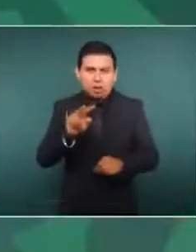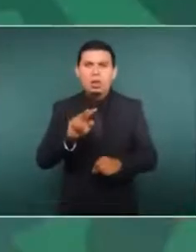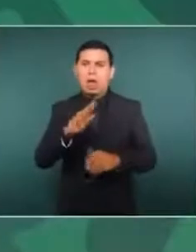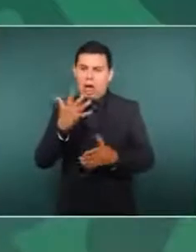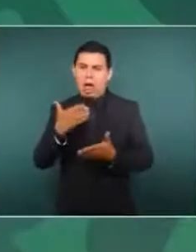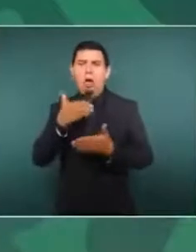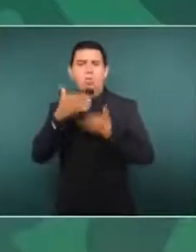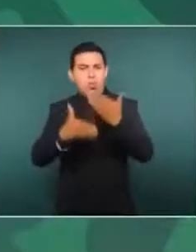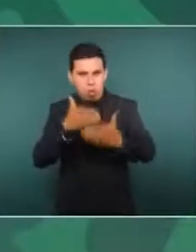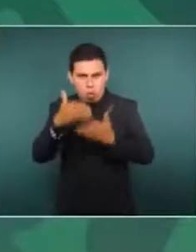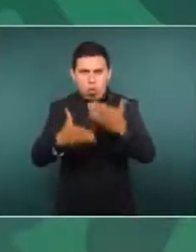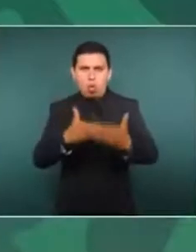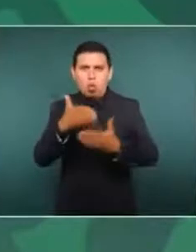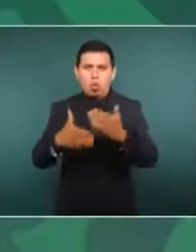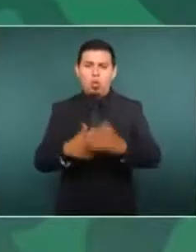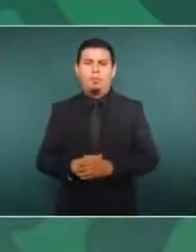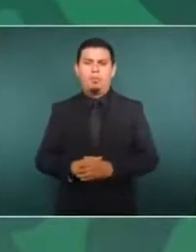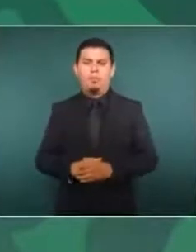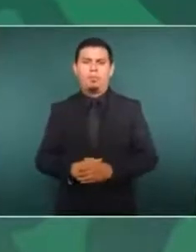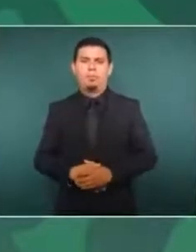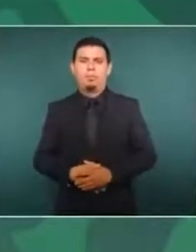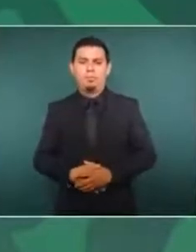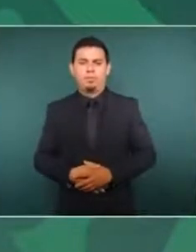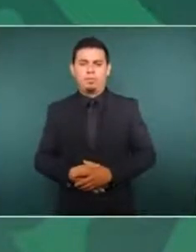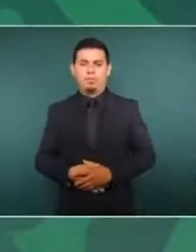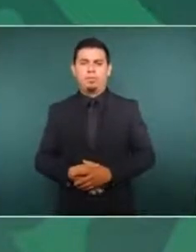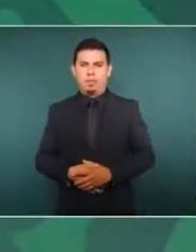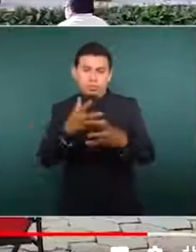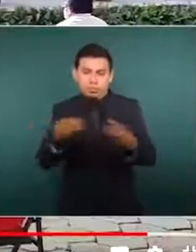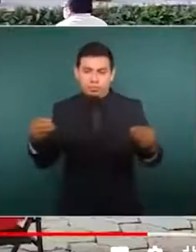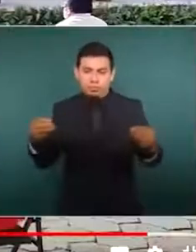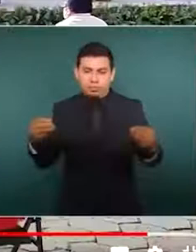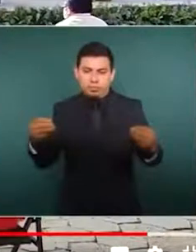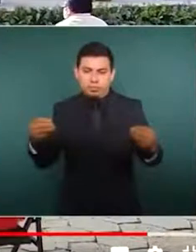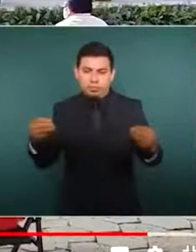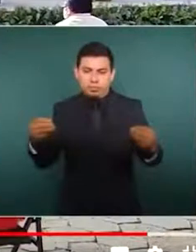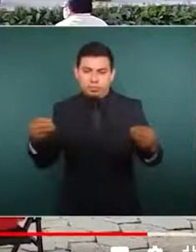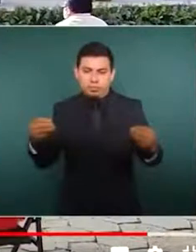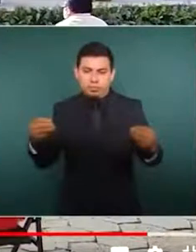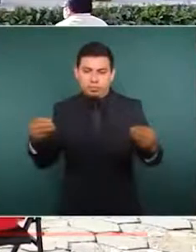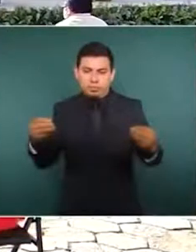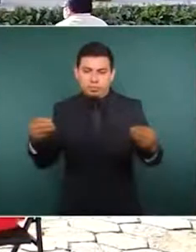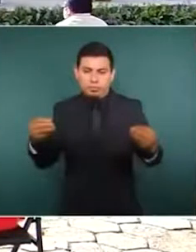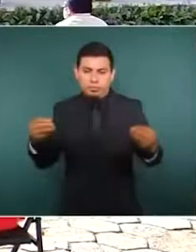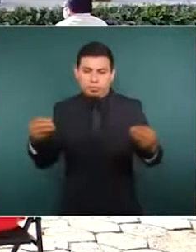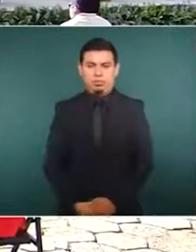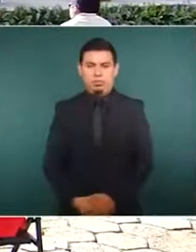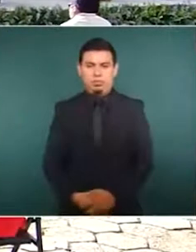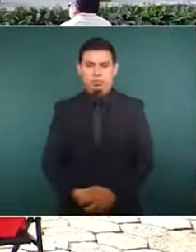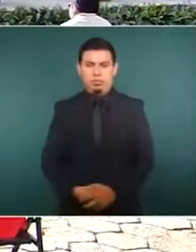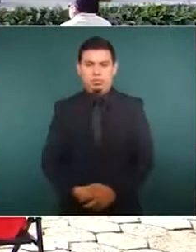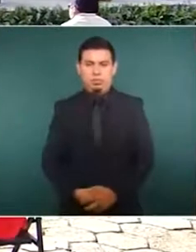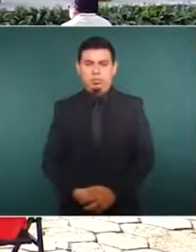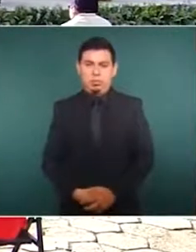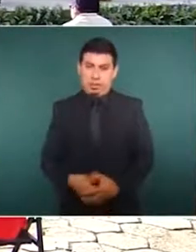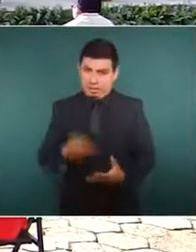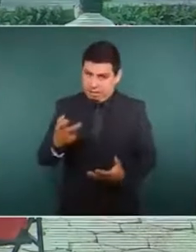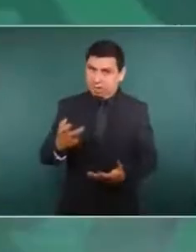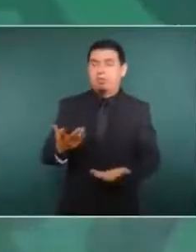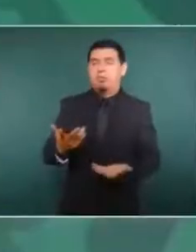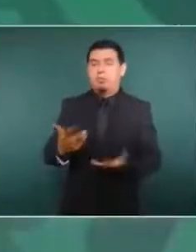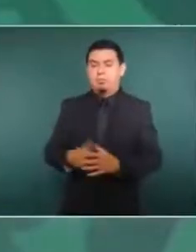procesos que se complementan. Bueno, pues así